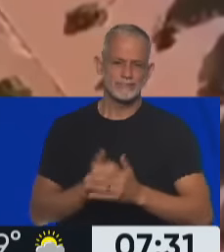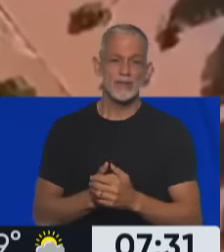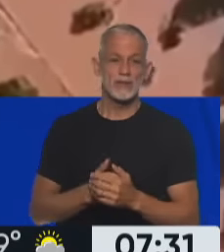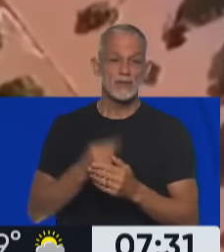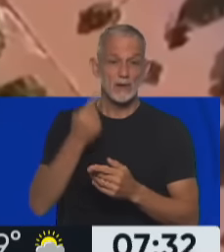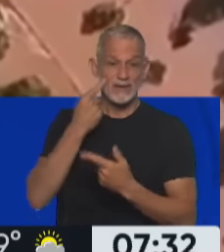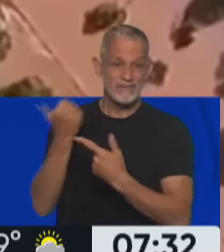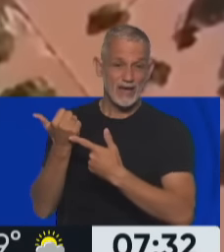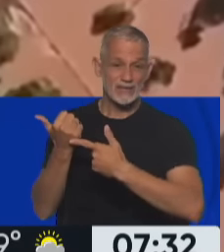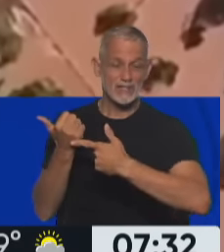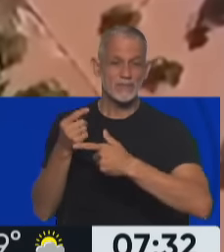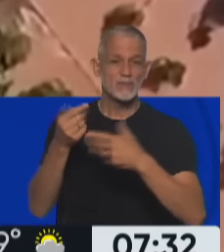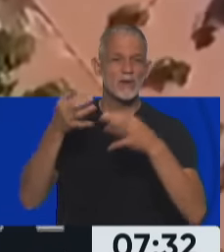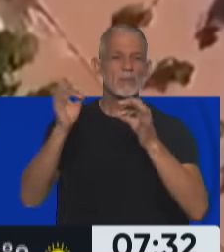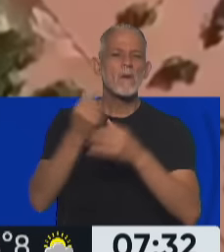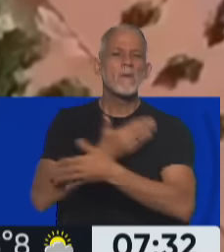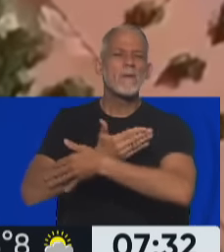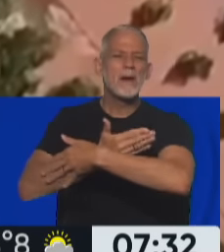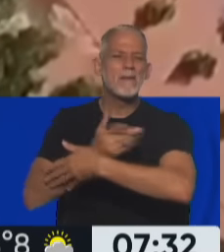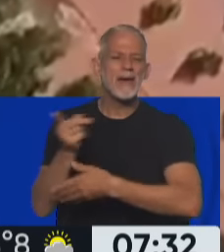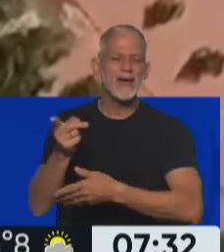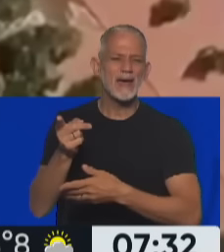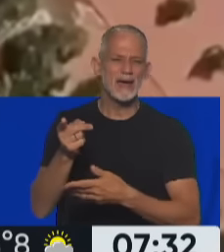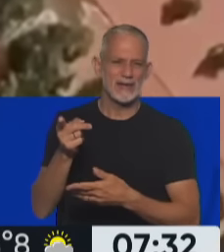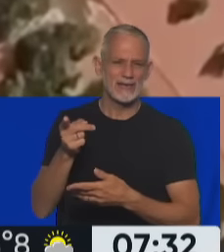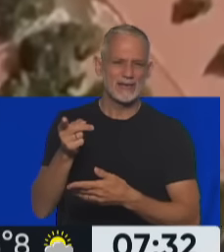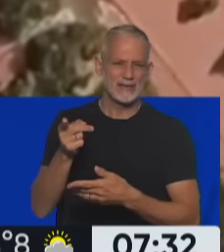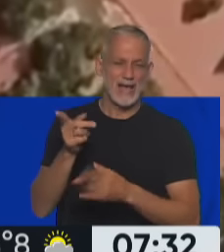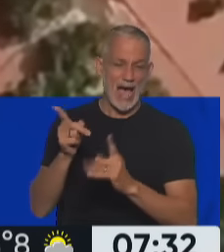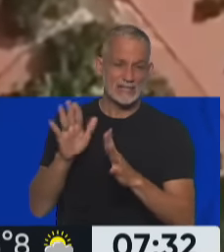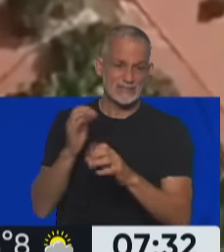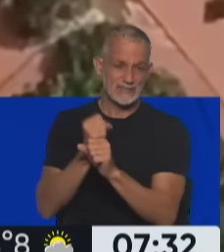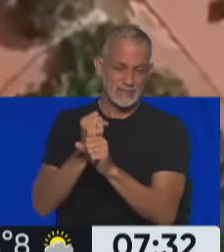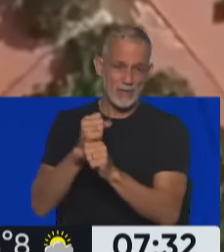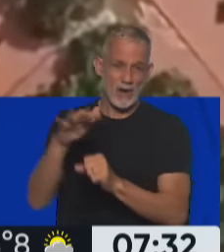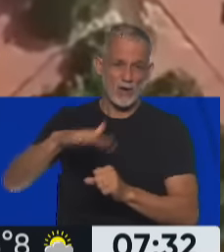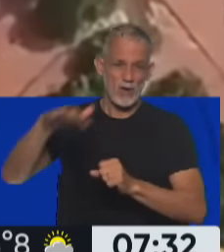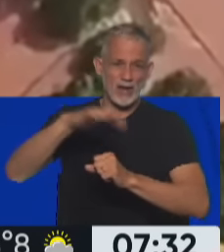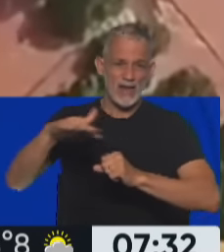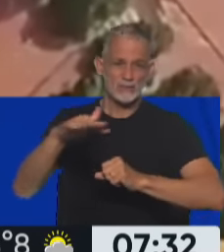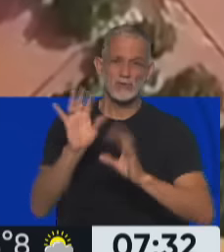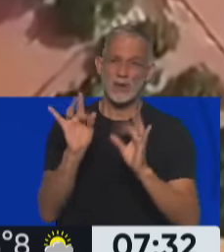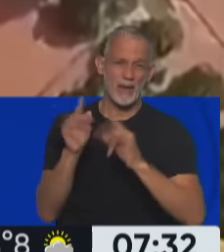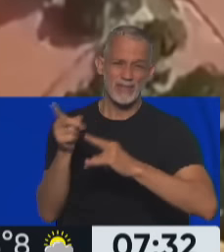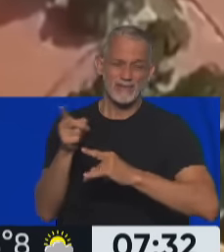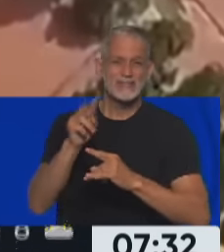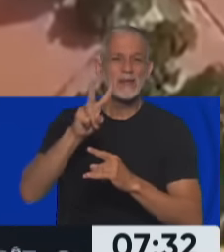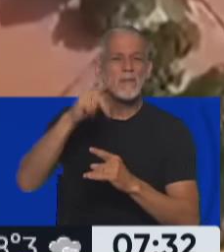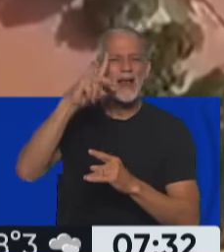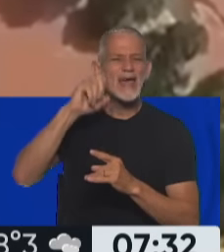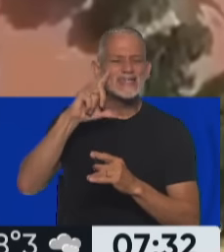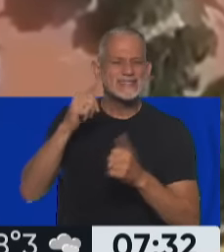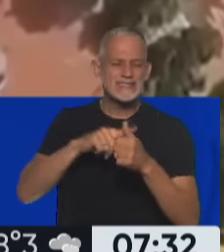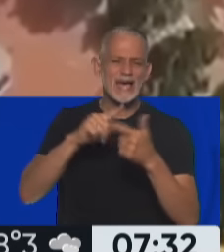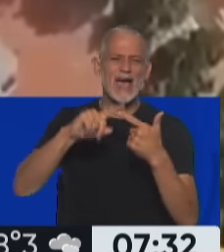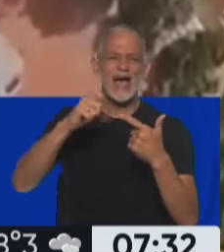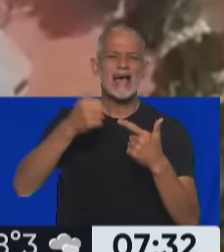estas imágenes que tienen que ver con el rescate de un bebé. Estas son las acciones que se están desarrollando en las zonas más complicadas de Valencia, de